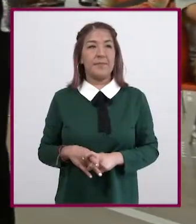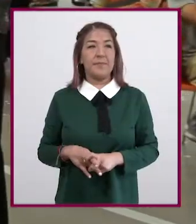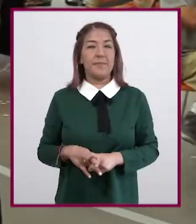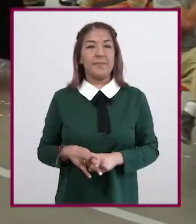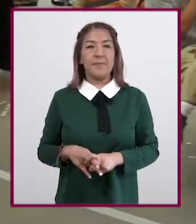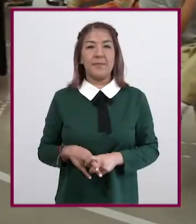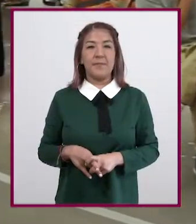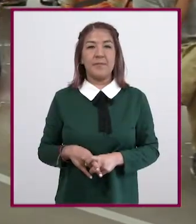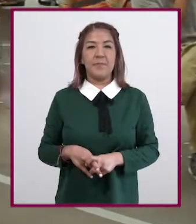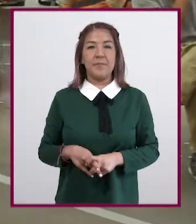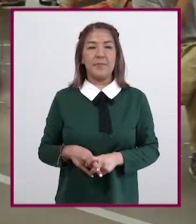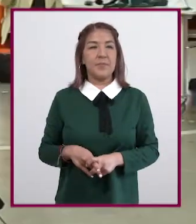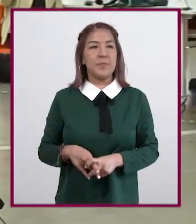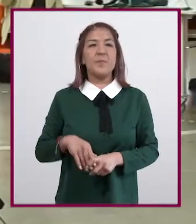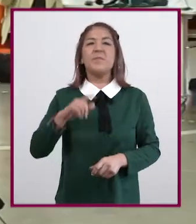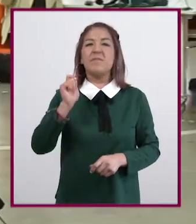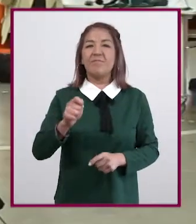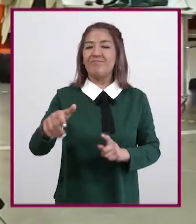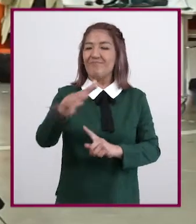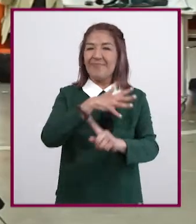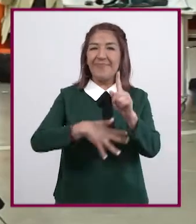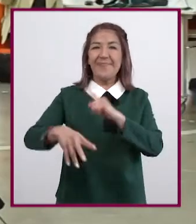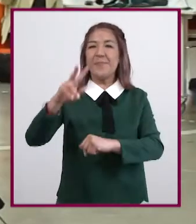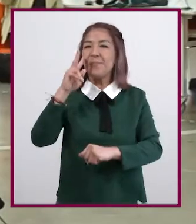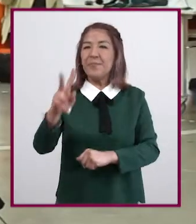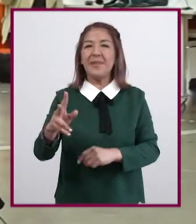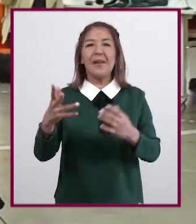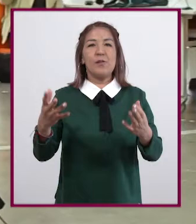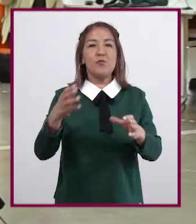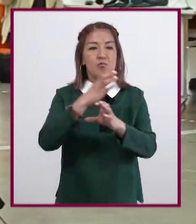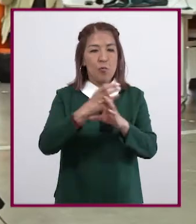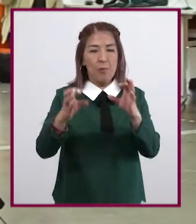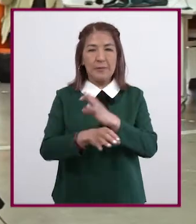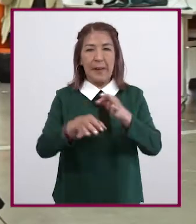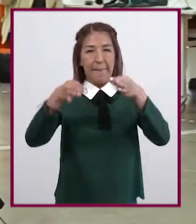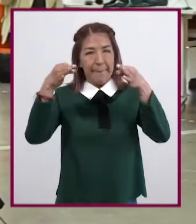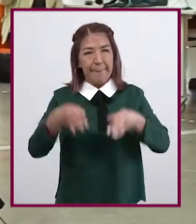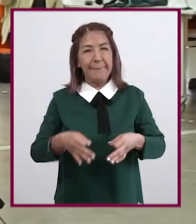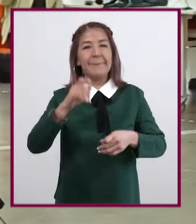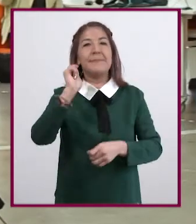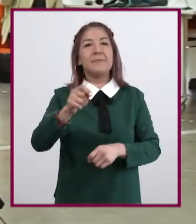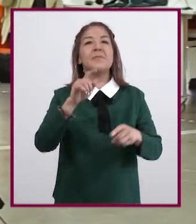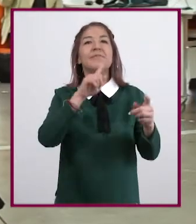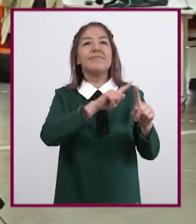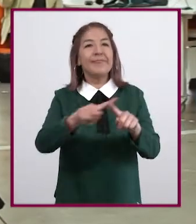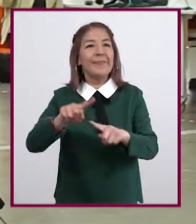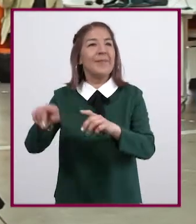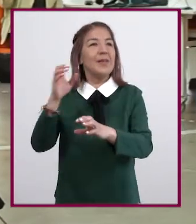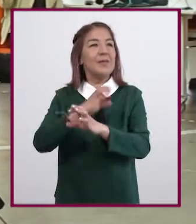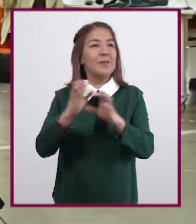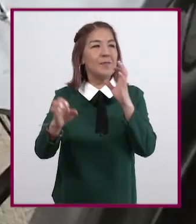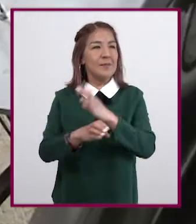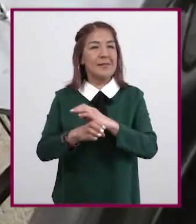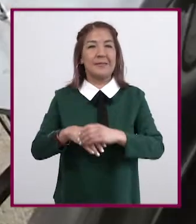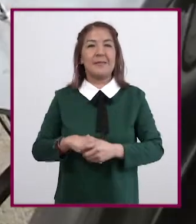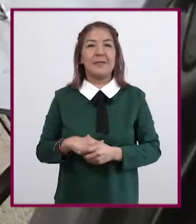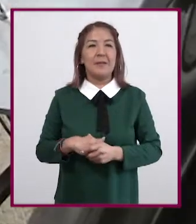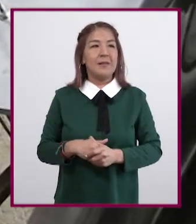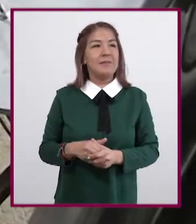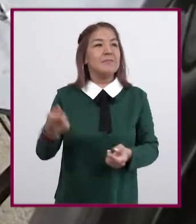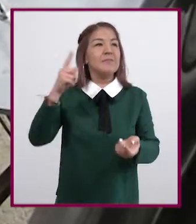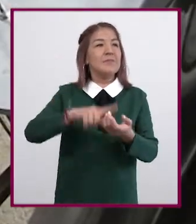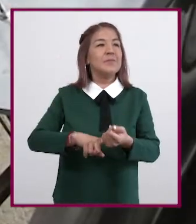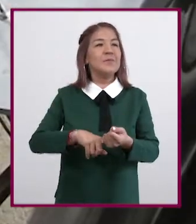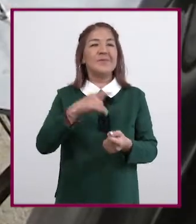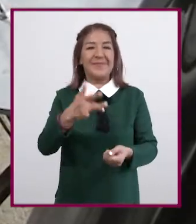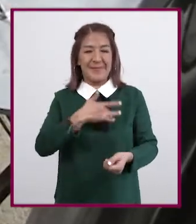Pues nos estamos dedicando a encontrar las piezas originales que Bachet repartió por todo el mundo, devolverle a la